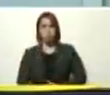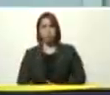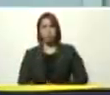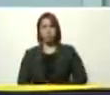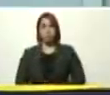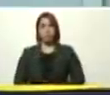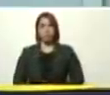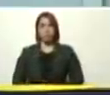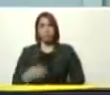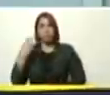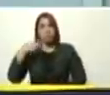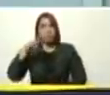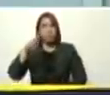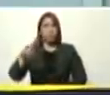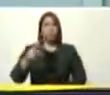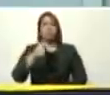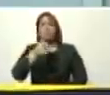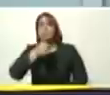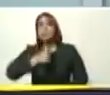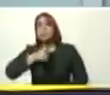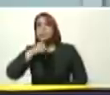Por eso resistimos